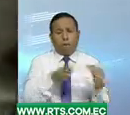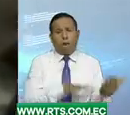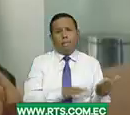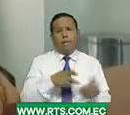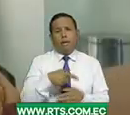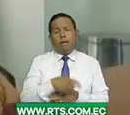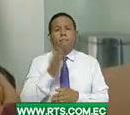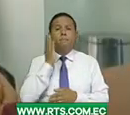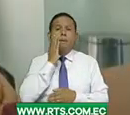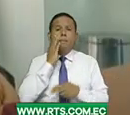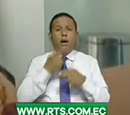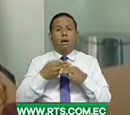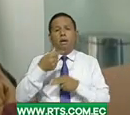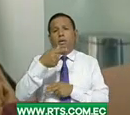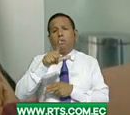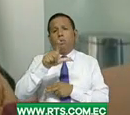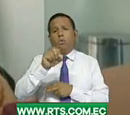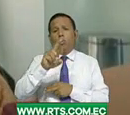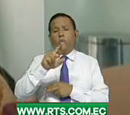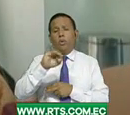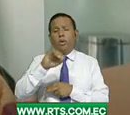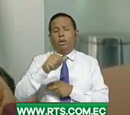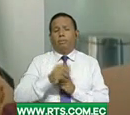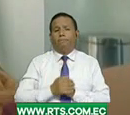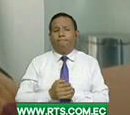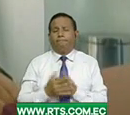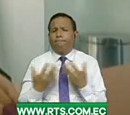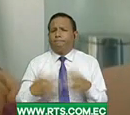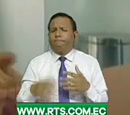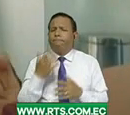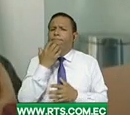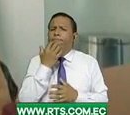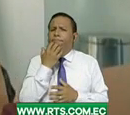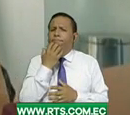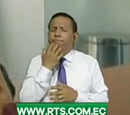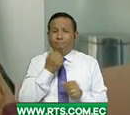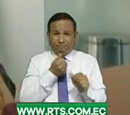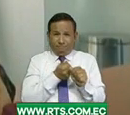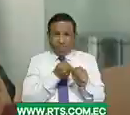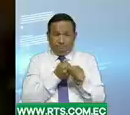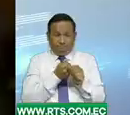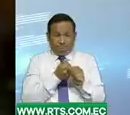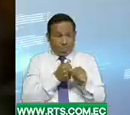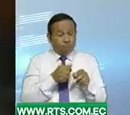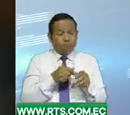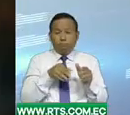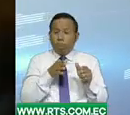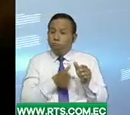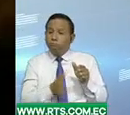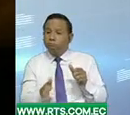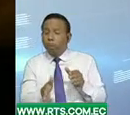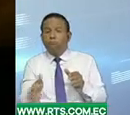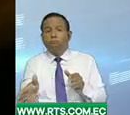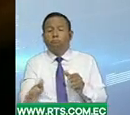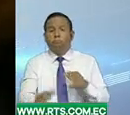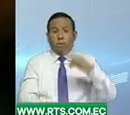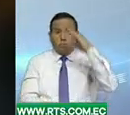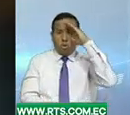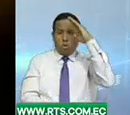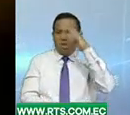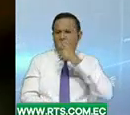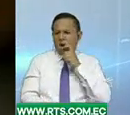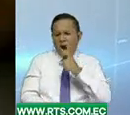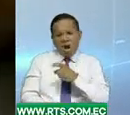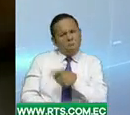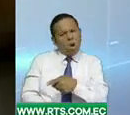Se encontraba dentro del terreno, se podría decir, frente al sitio del suceso. ¡Apuéstate ahí! ¡Apuéstate!